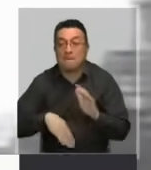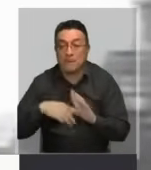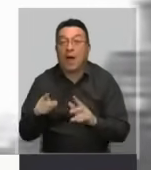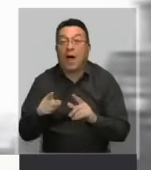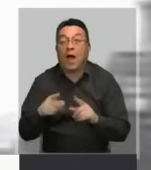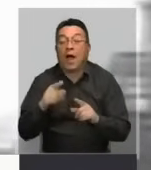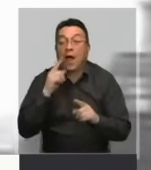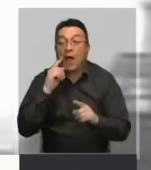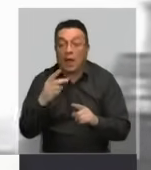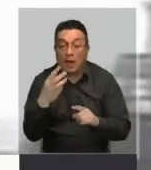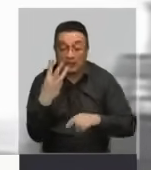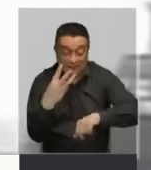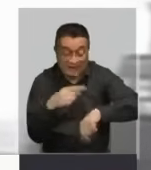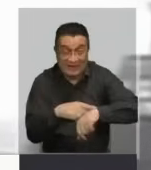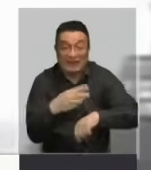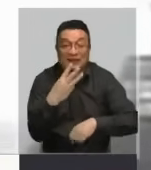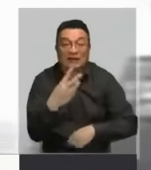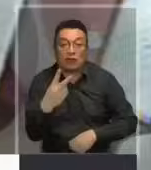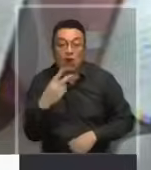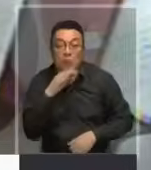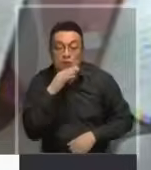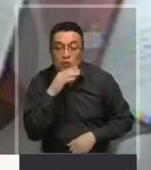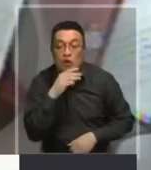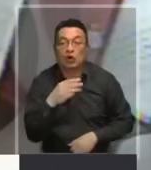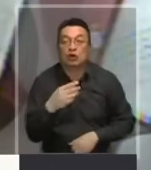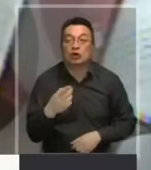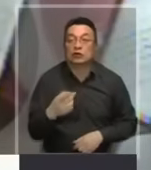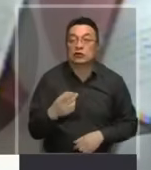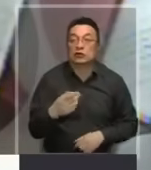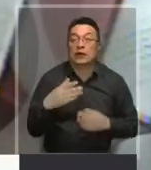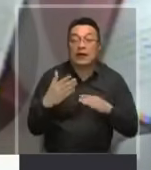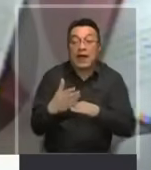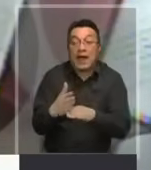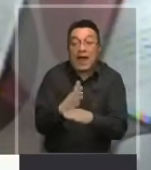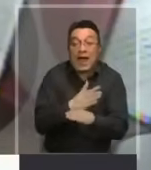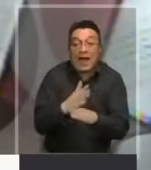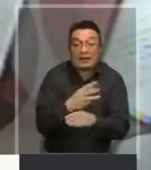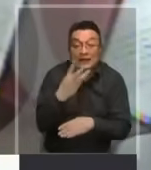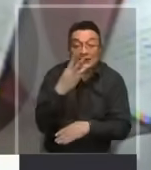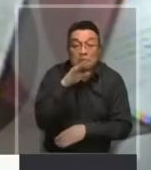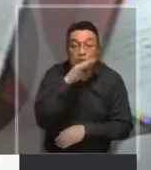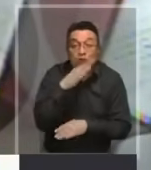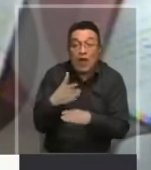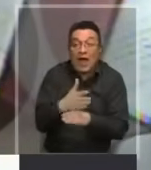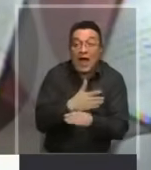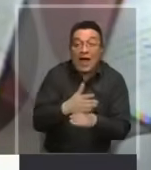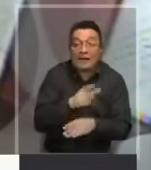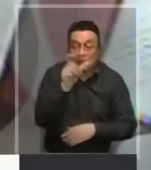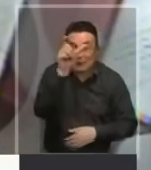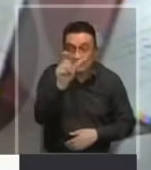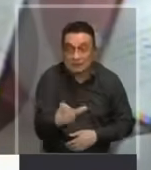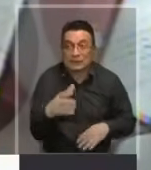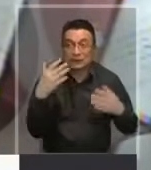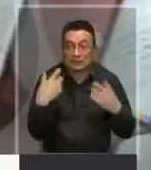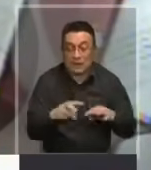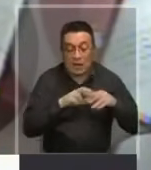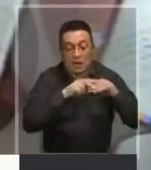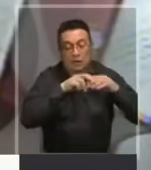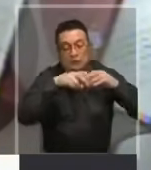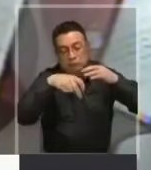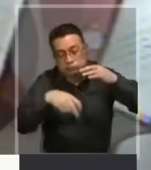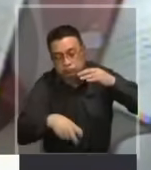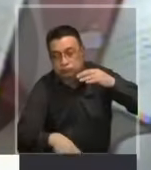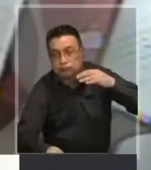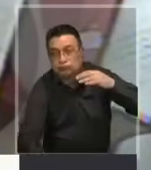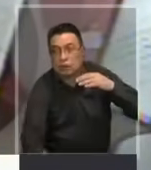32 minutos y 37 segundos. Antes, 3 minutos antes, el sospechoso había bajado por la escalera mecánica